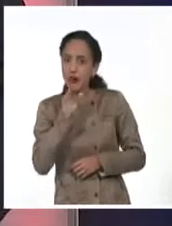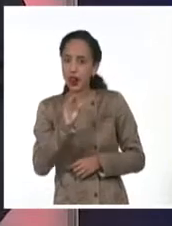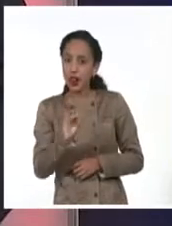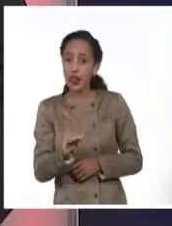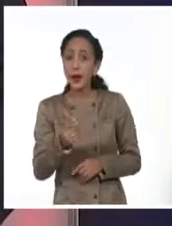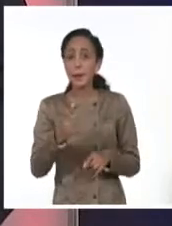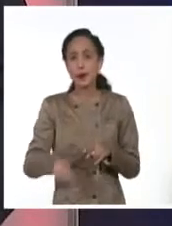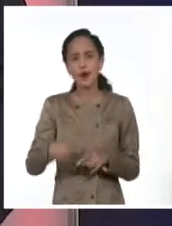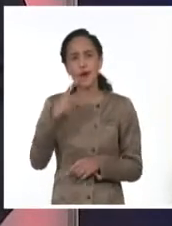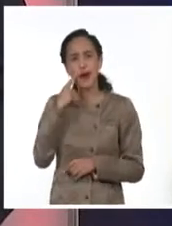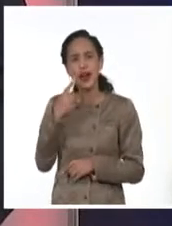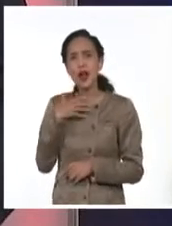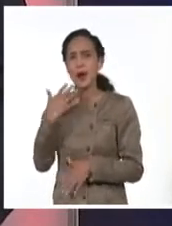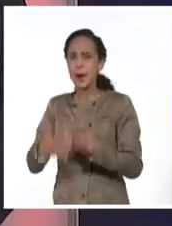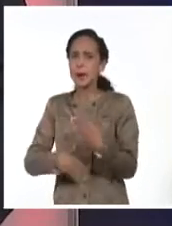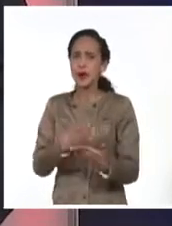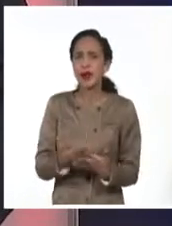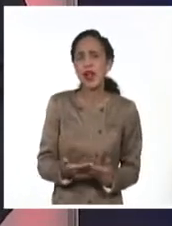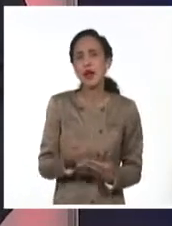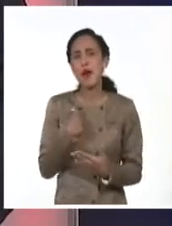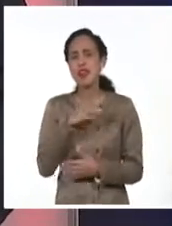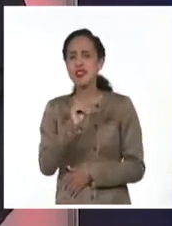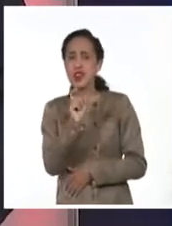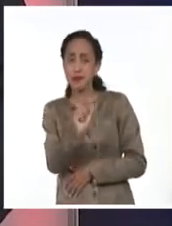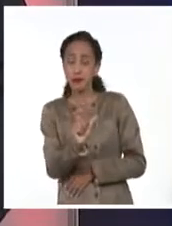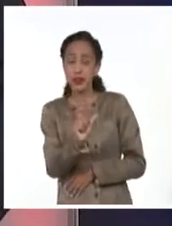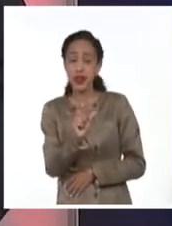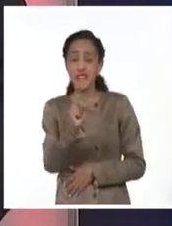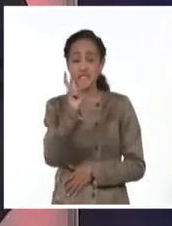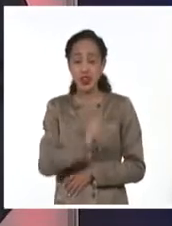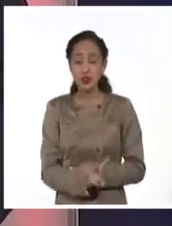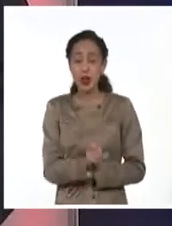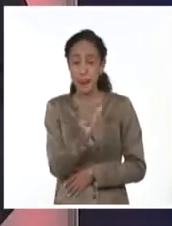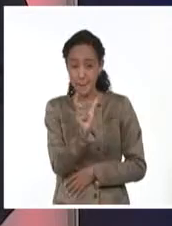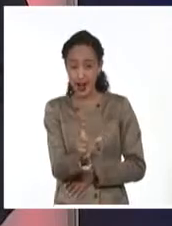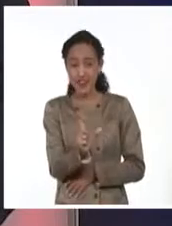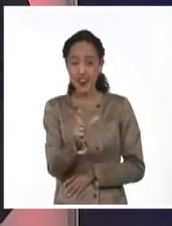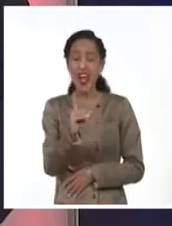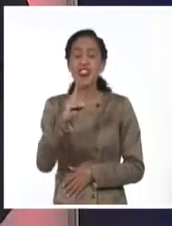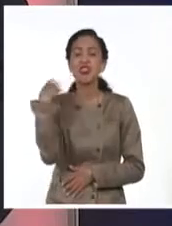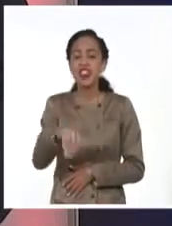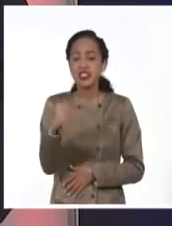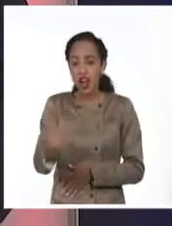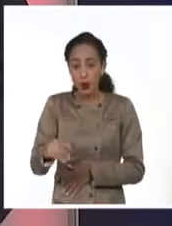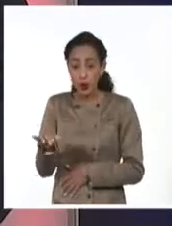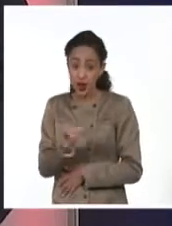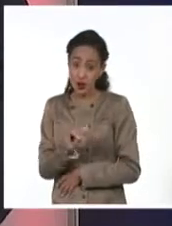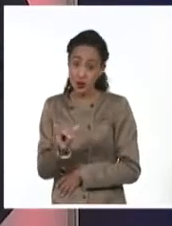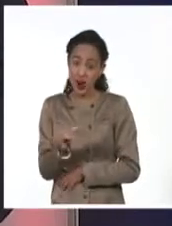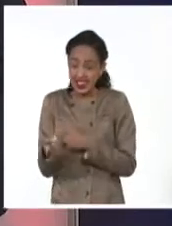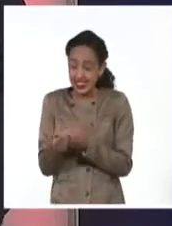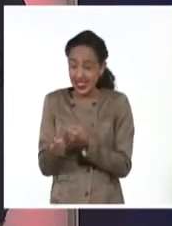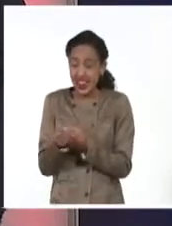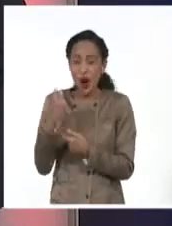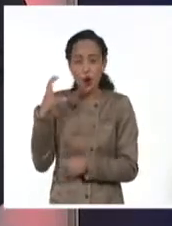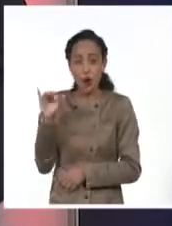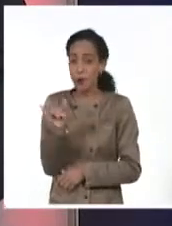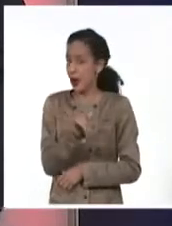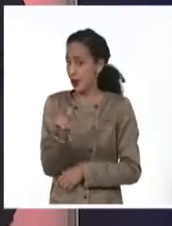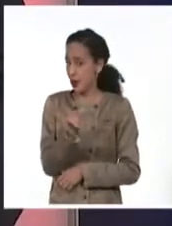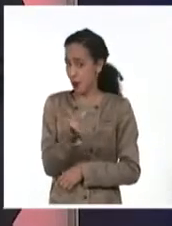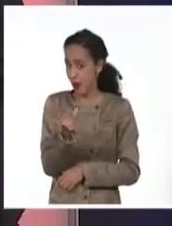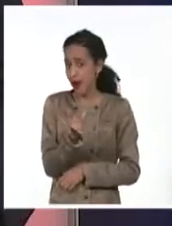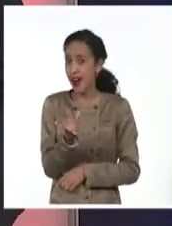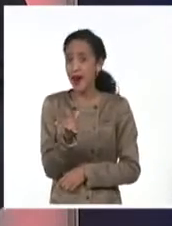críticas y los términos de dictadura y tal, sobre todo para la vecina Colombia, que también está demasiado comprometida con ese discurso